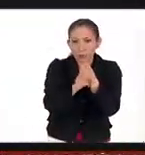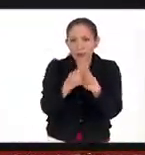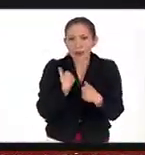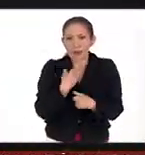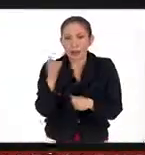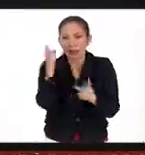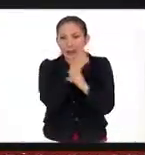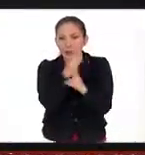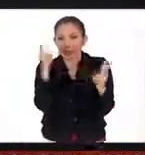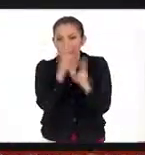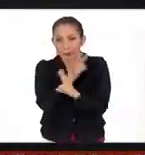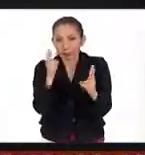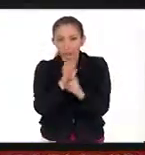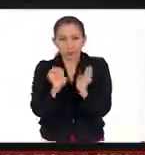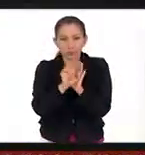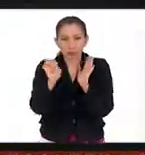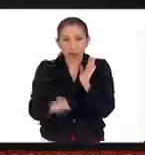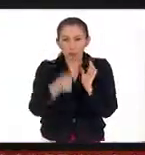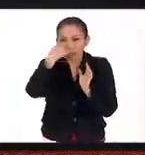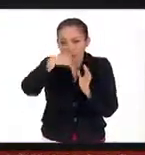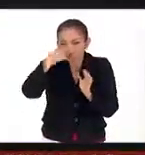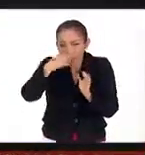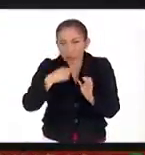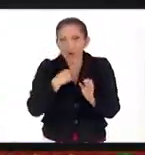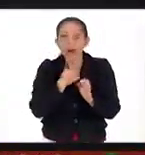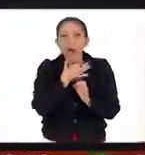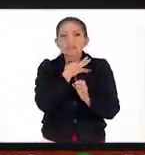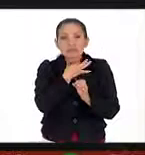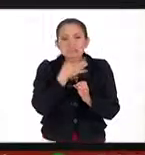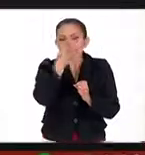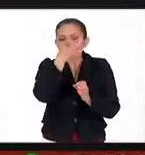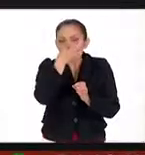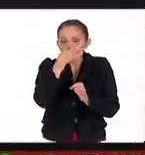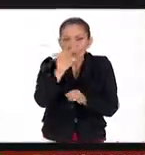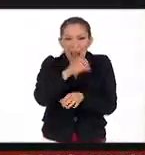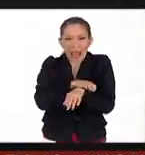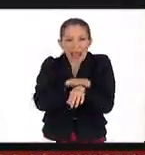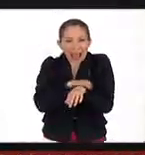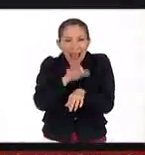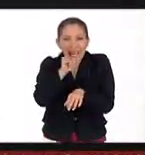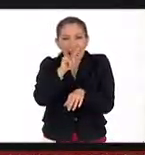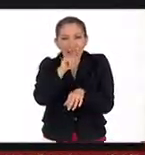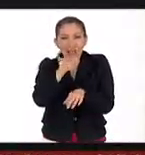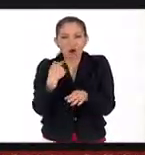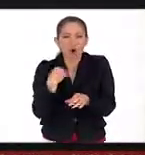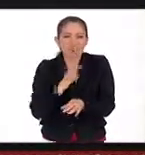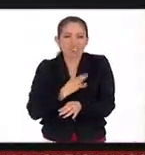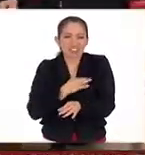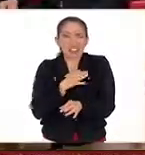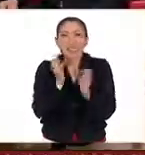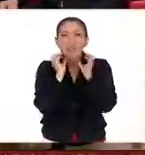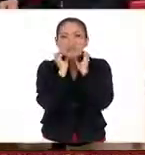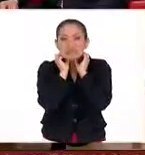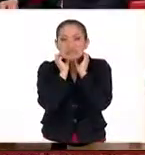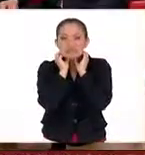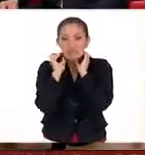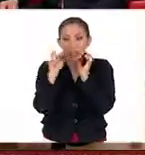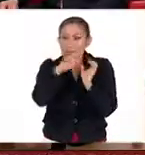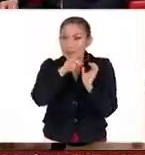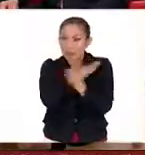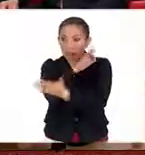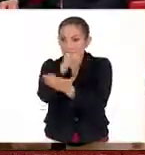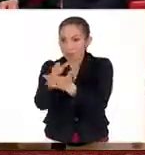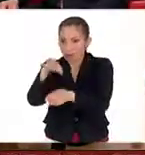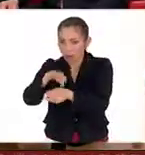salud respiratoria. Por ejemplo, si hay una gripe, si hay una sinusitis, una alergia, una infección de anginas, hay que